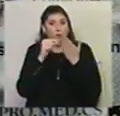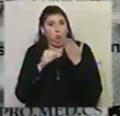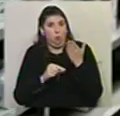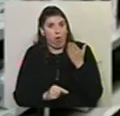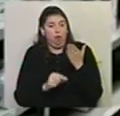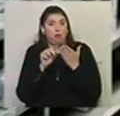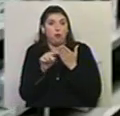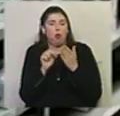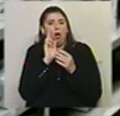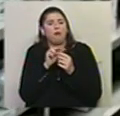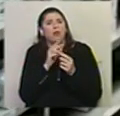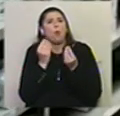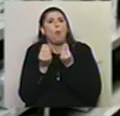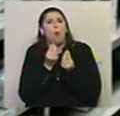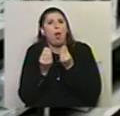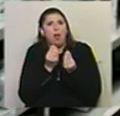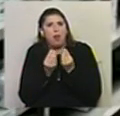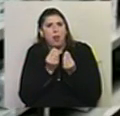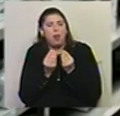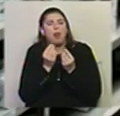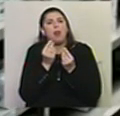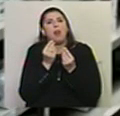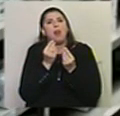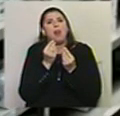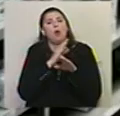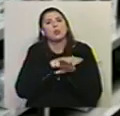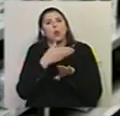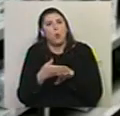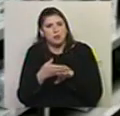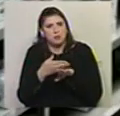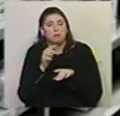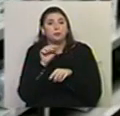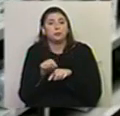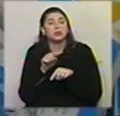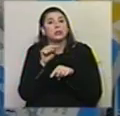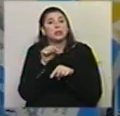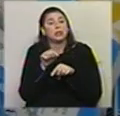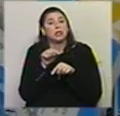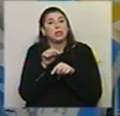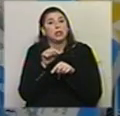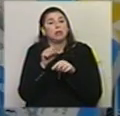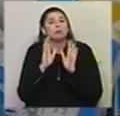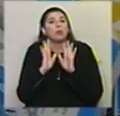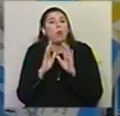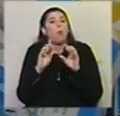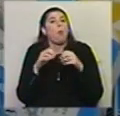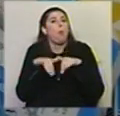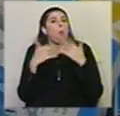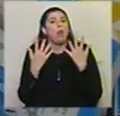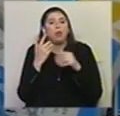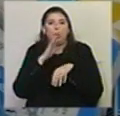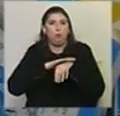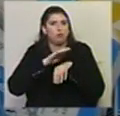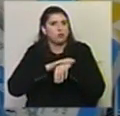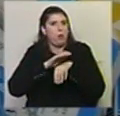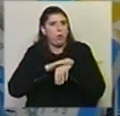posibles efectos colaterales derivados de su utilización. Agrega que la aplicación de este precepto excluye cualquier acción o atribución de responsabilidad